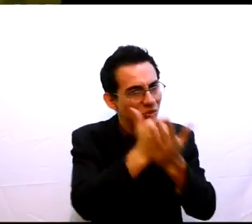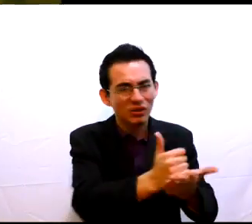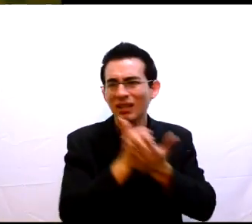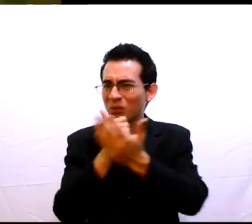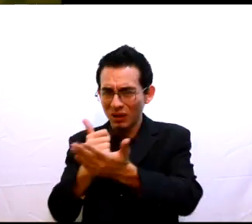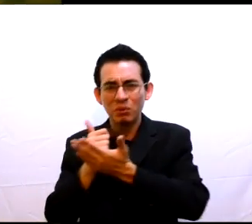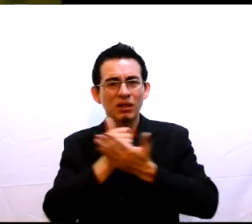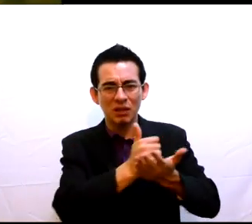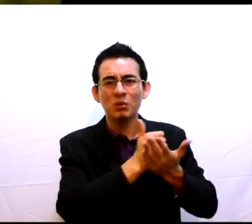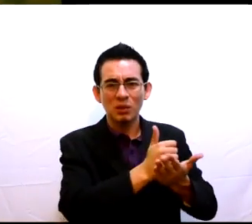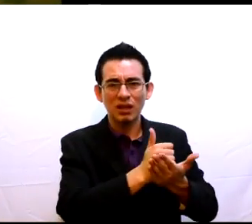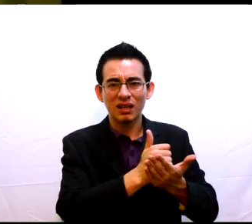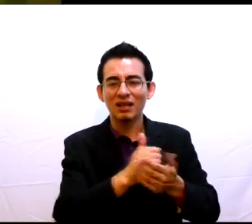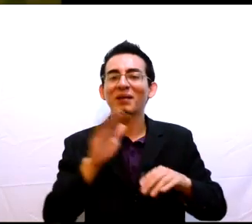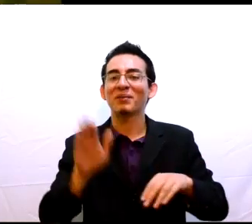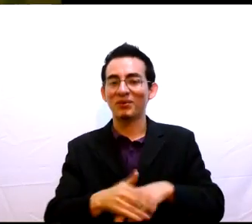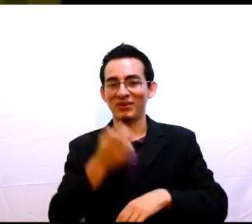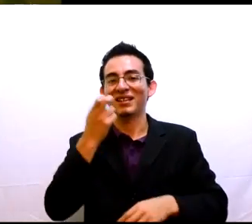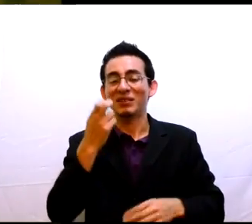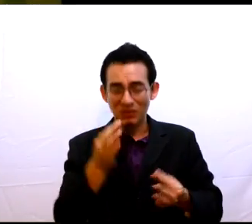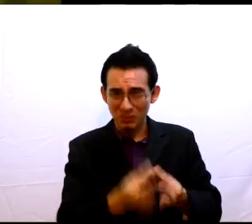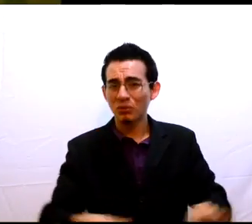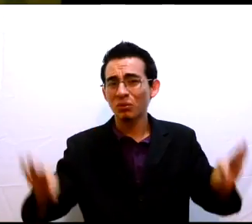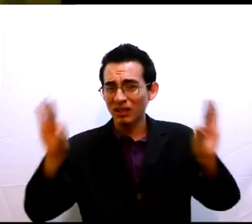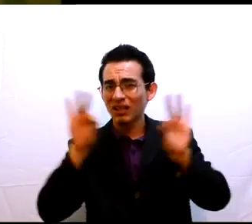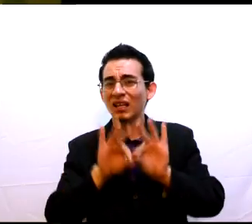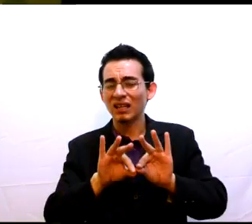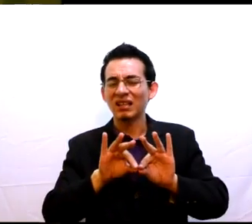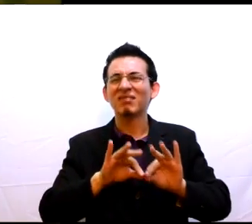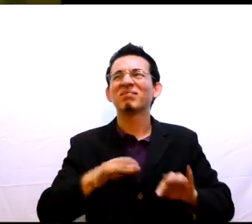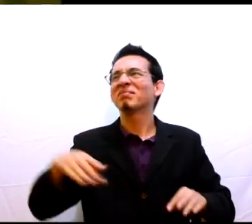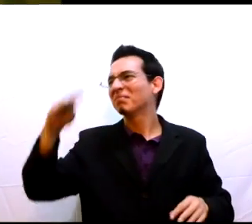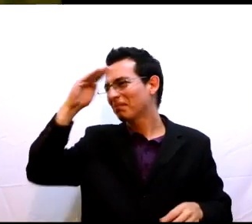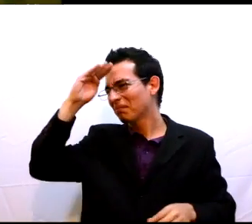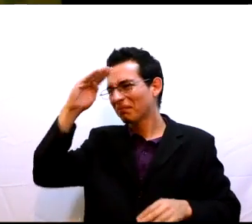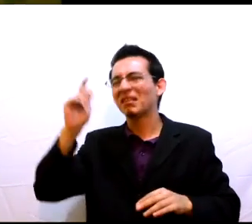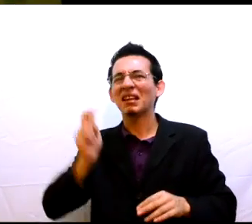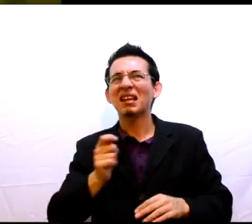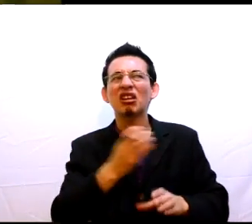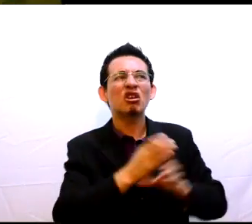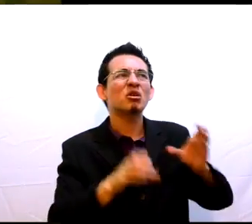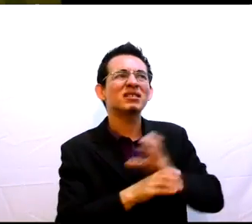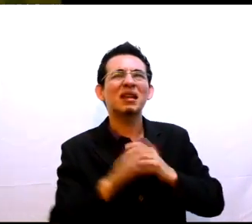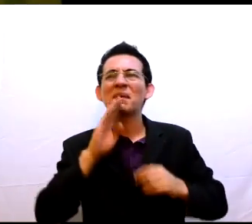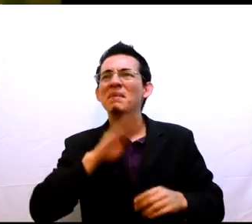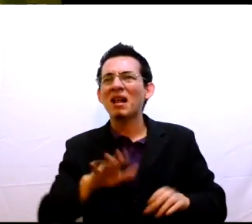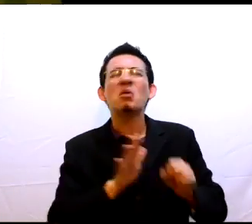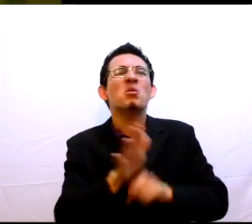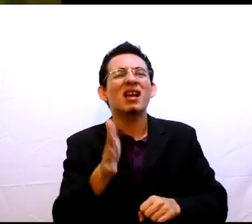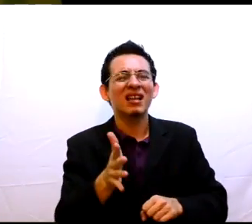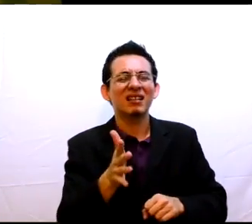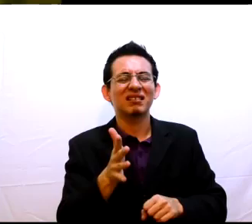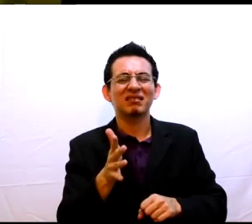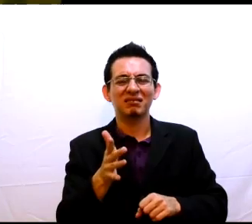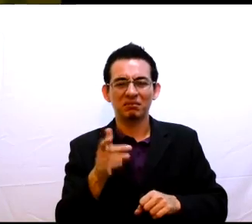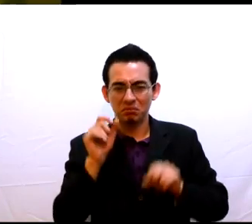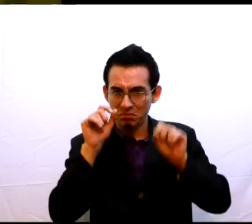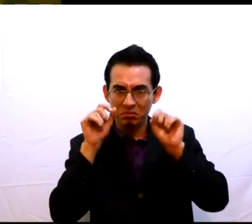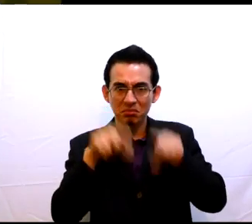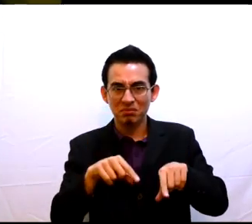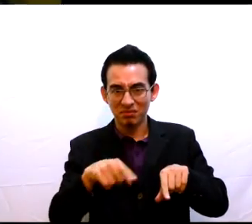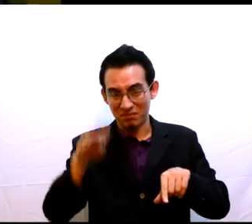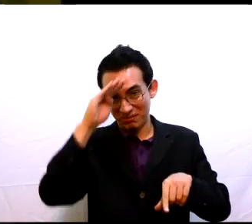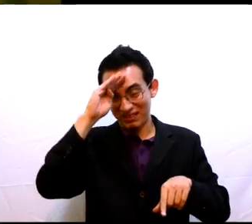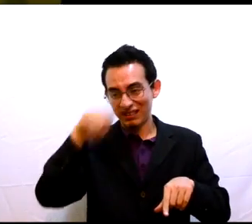sus manos lo que es bueno que hizo con sus manos lo que es malo quién hizo eso el mayordomo